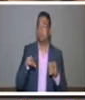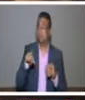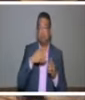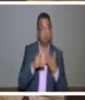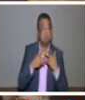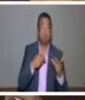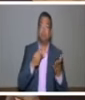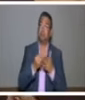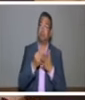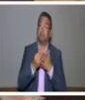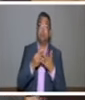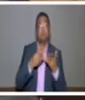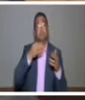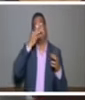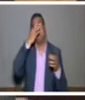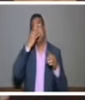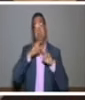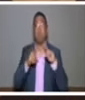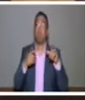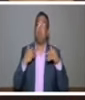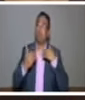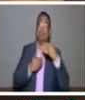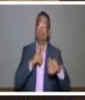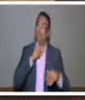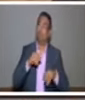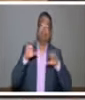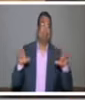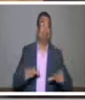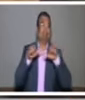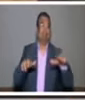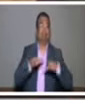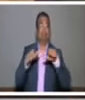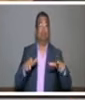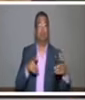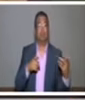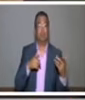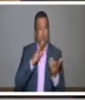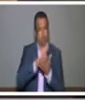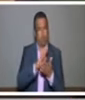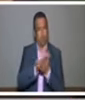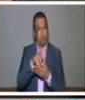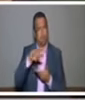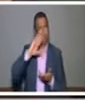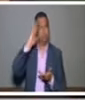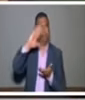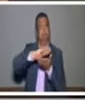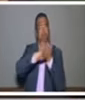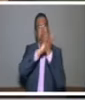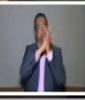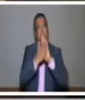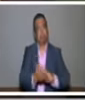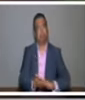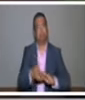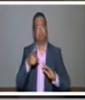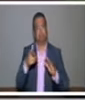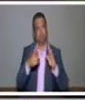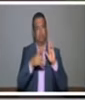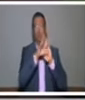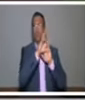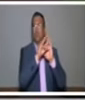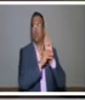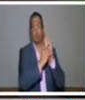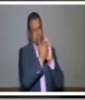muchísimo. Vamos a poner todos los recursos en el salón de clase, destinando y convirtiendo la escuela en el centro principal de gestión gubernamental, un currículo que estimule el